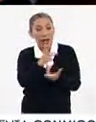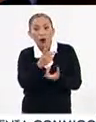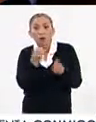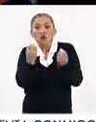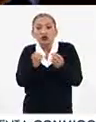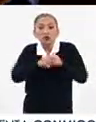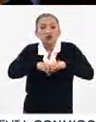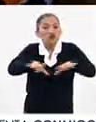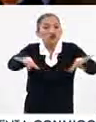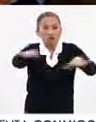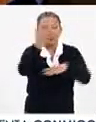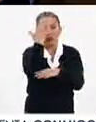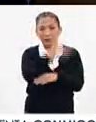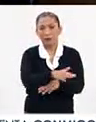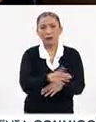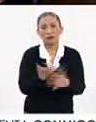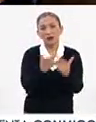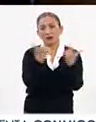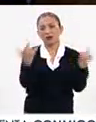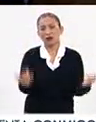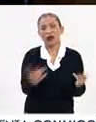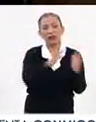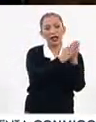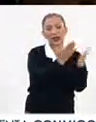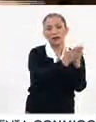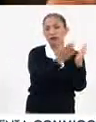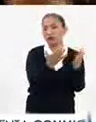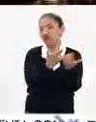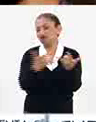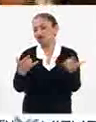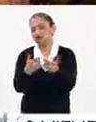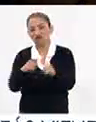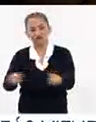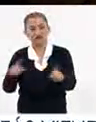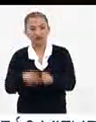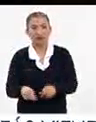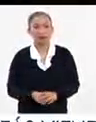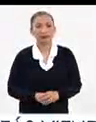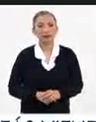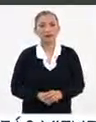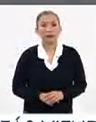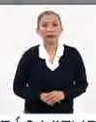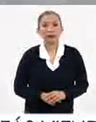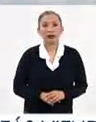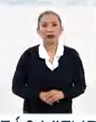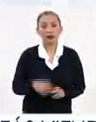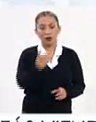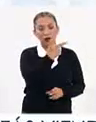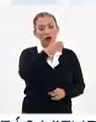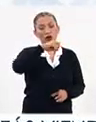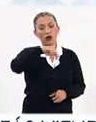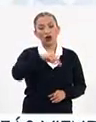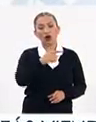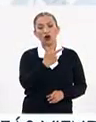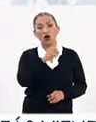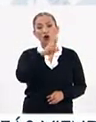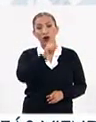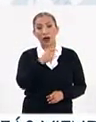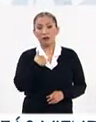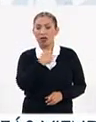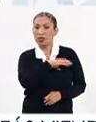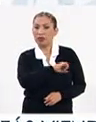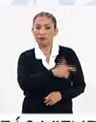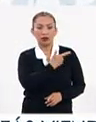largas resonancias, como sabemos por la historia, ¿no?, de la literatura. Es decir, Góngora era un poeta, mi poeta favorito,